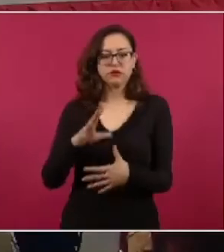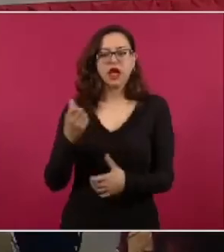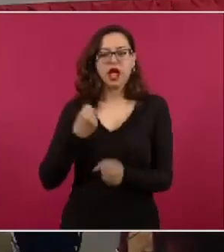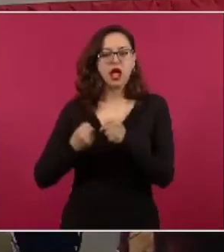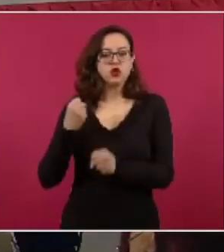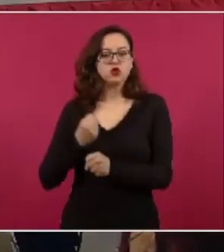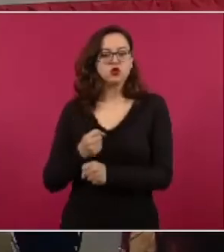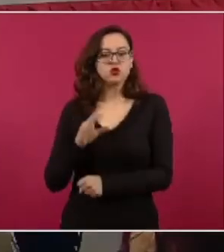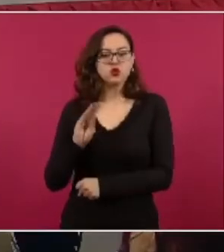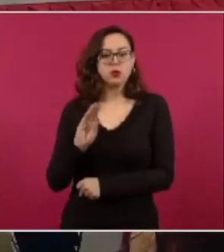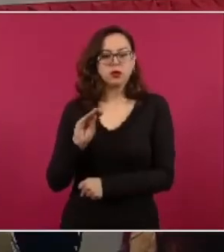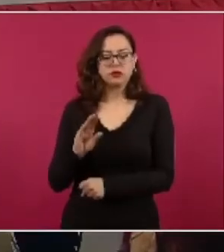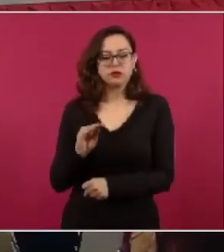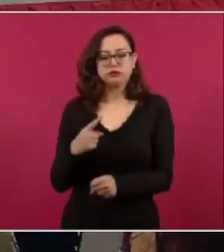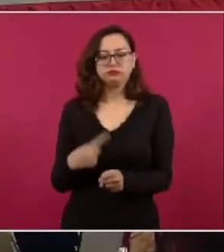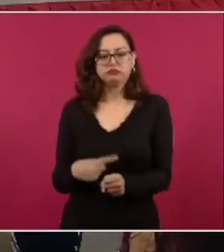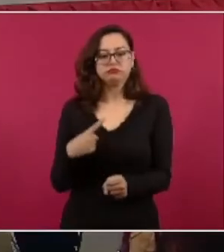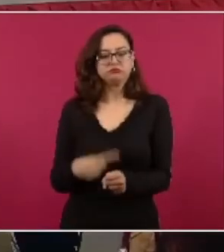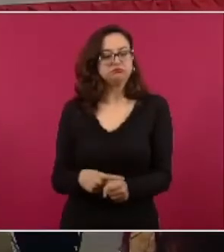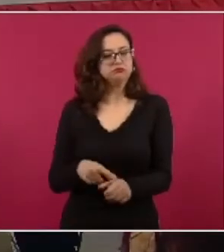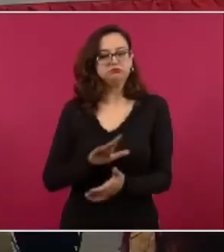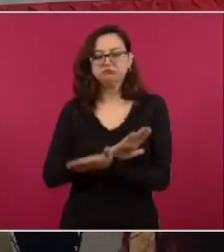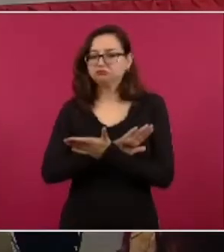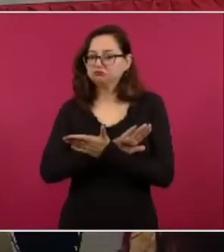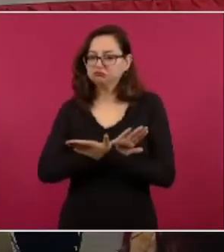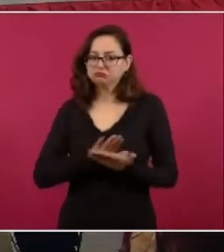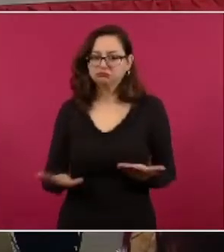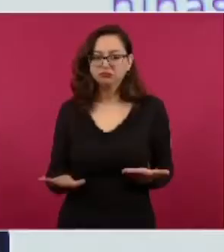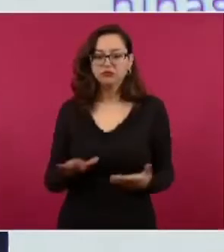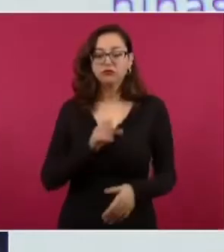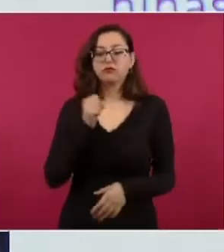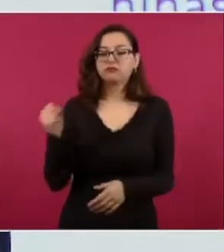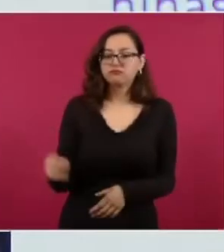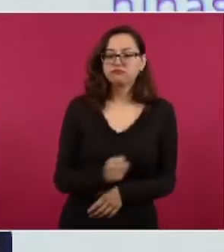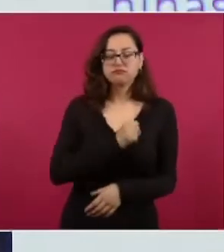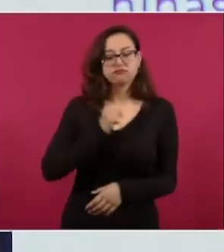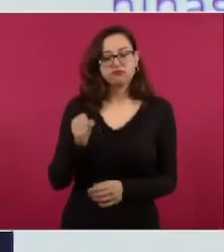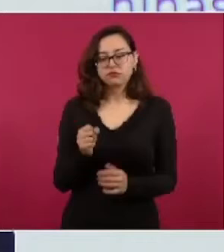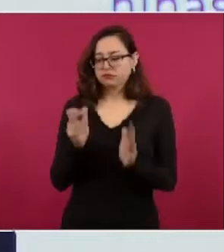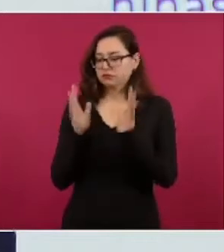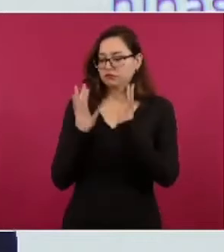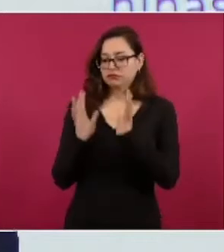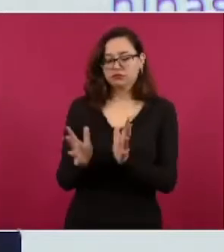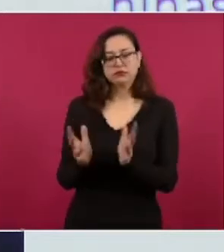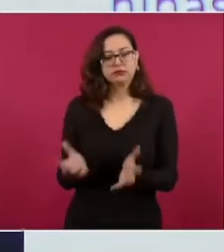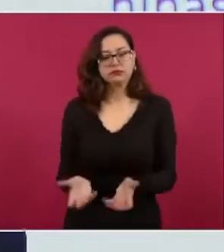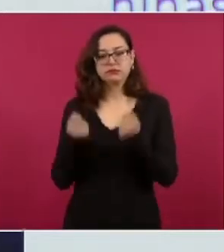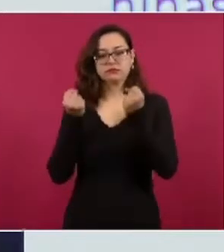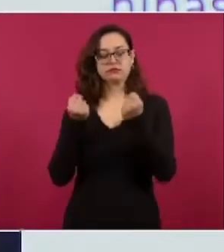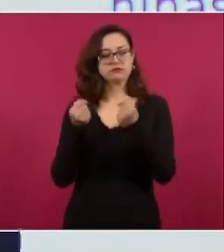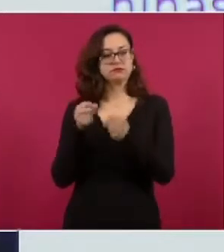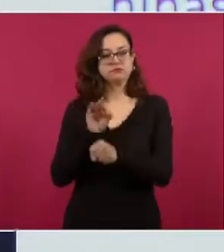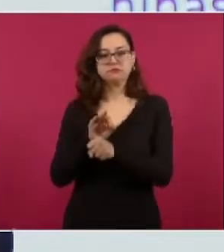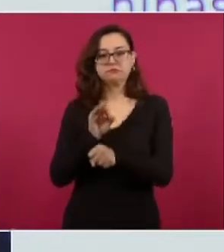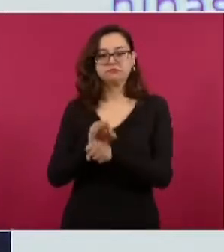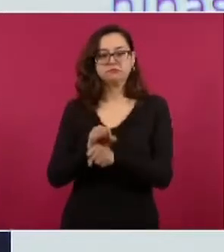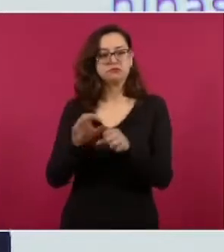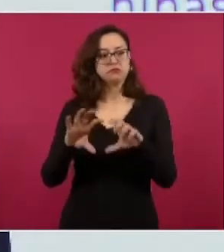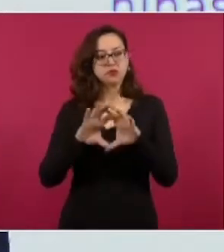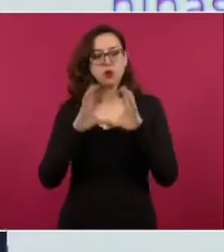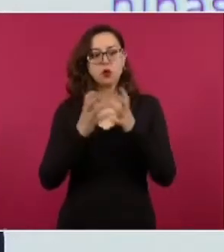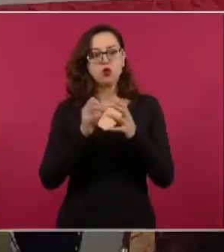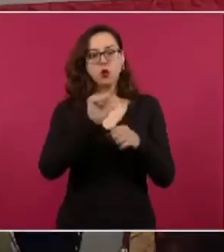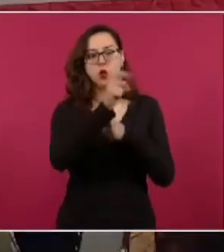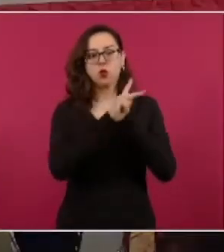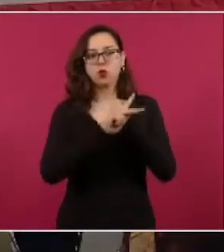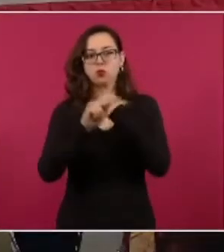años 90 y no ha vuelto afortunadamente a este continente. En el conjunto del mundo se ha ido limitando